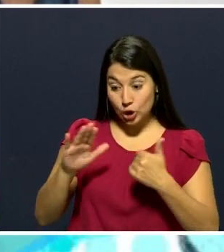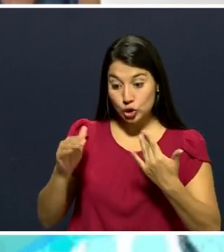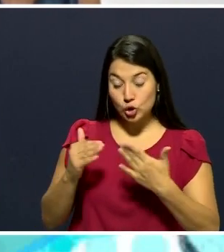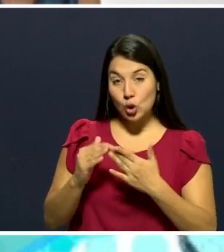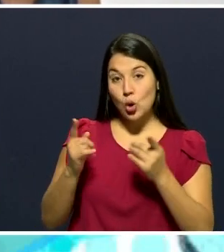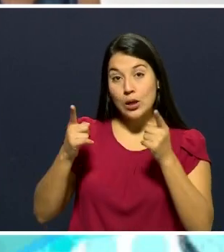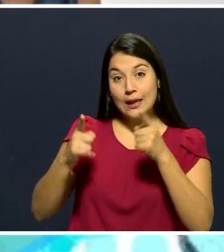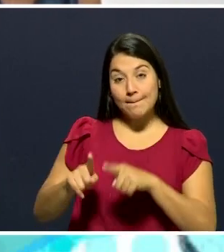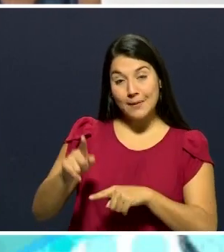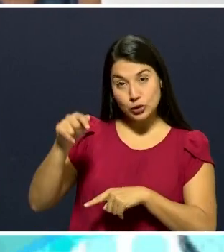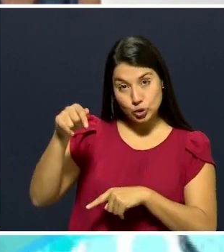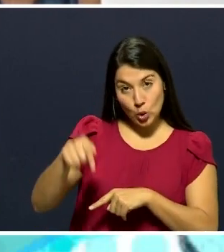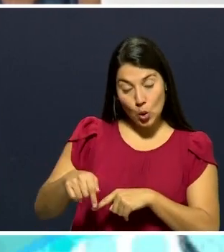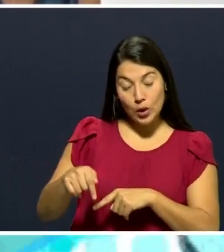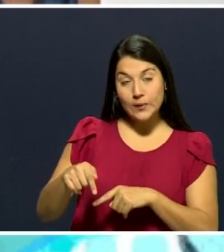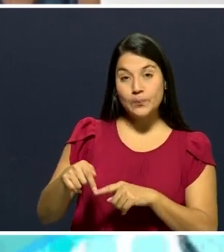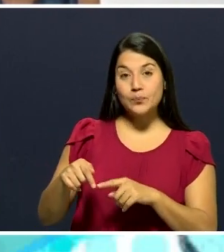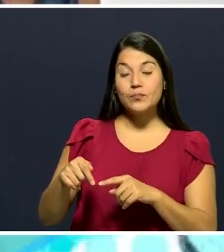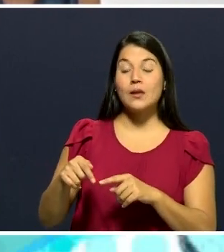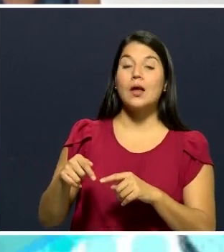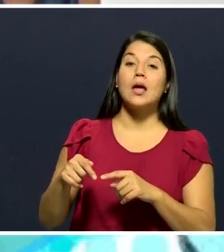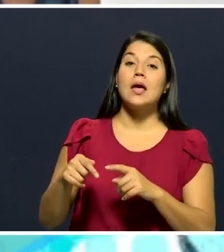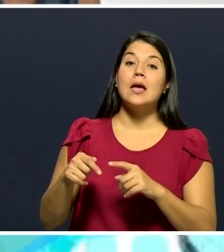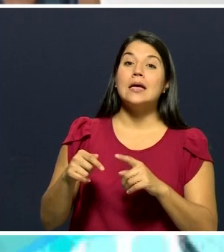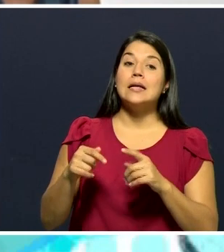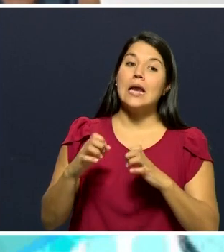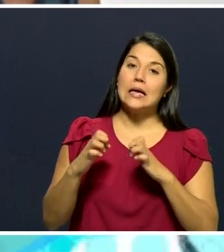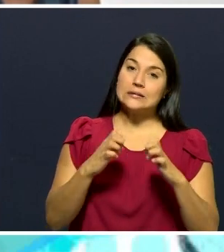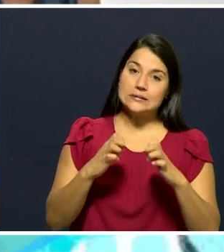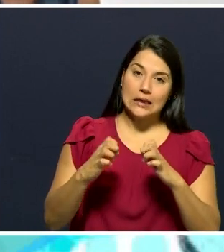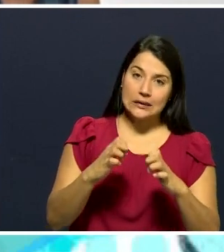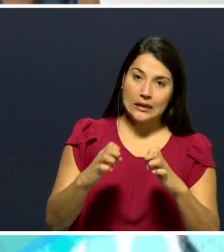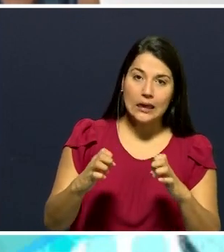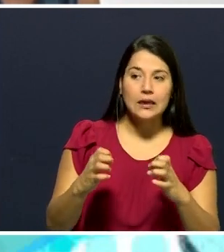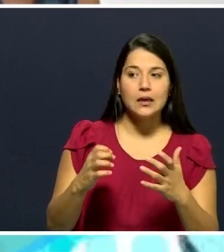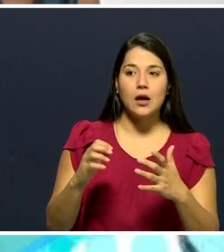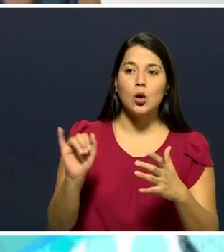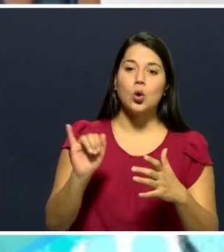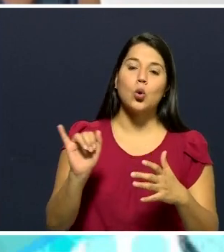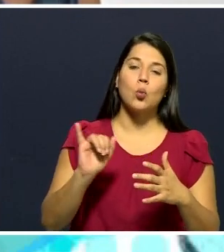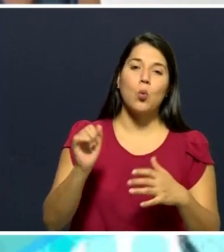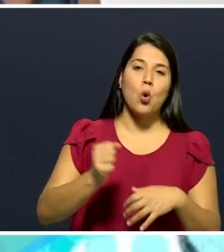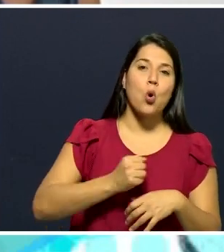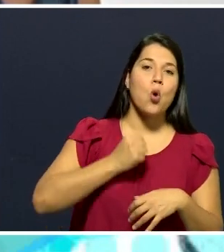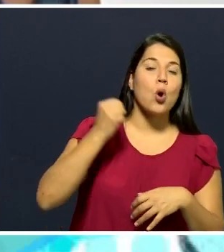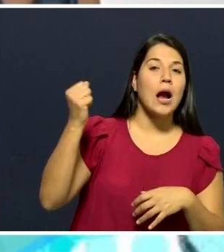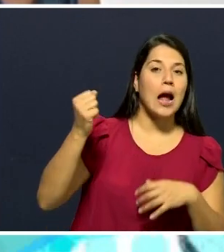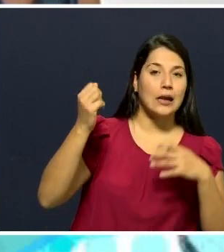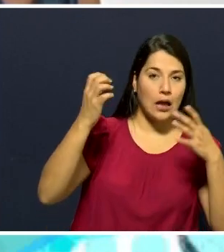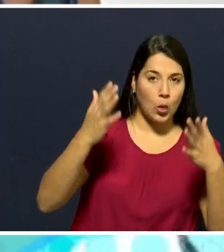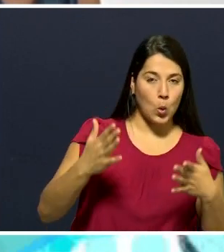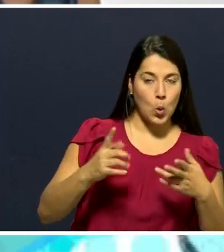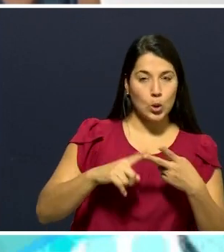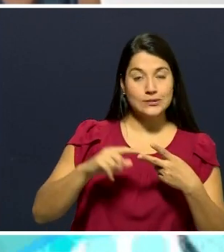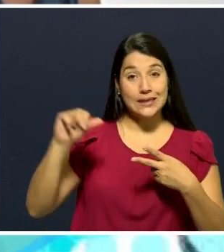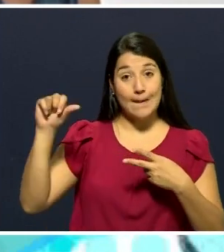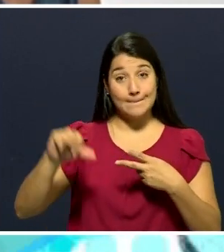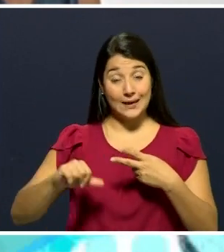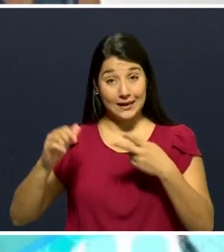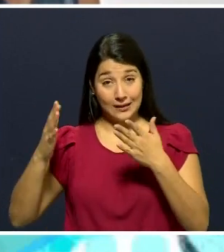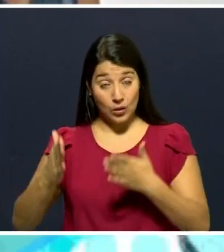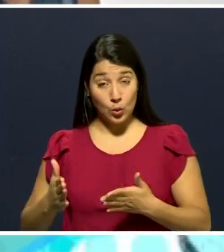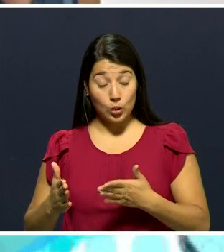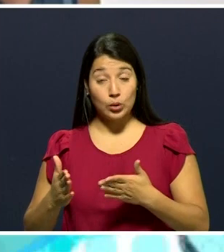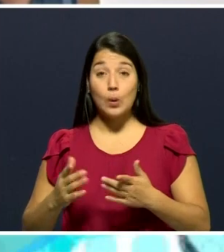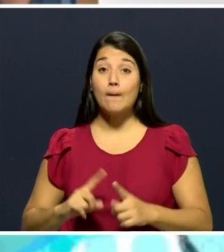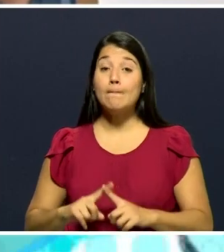¿verdad? Desde la estrategia propiamente de los ganadores y los perdedores de esta selección del directorio legislativo, pero